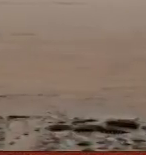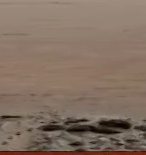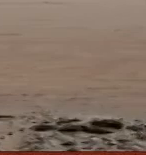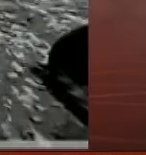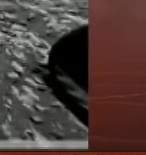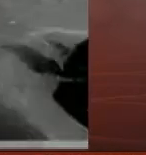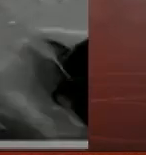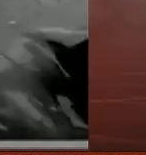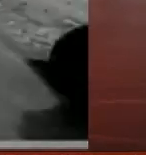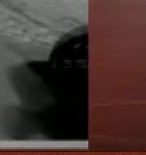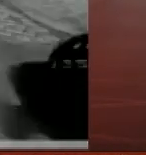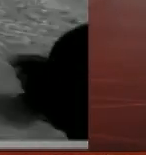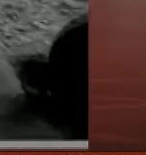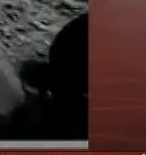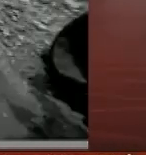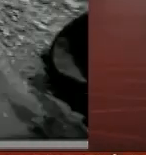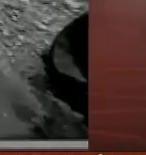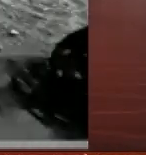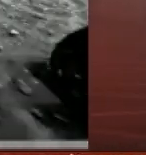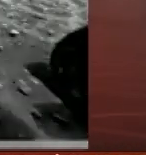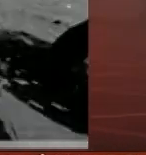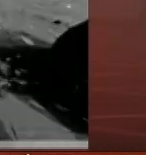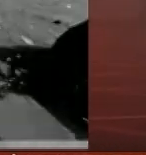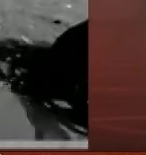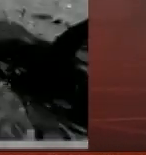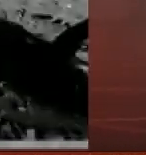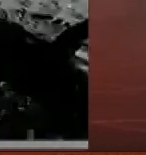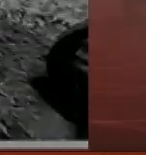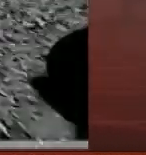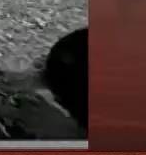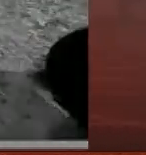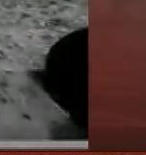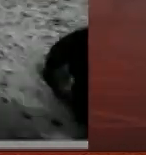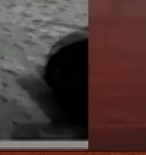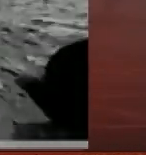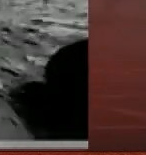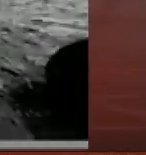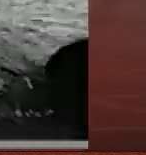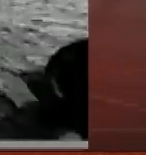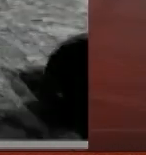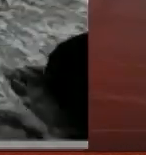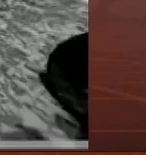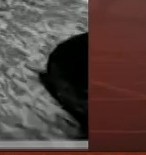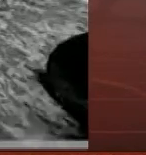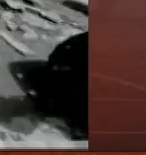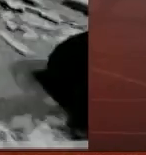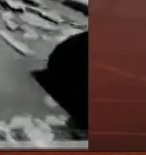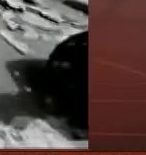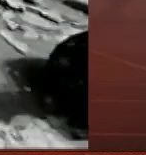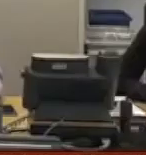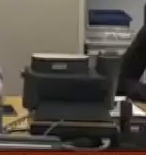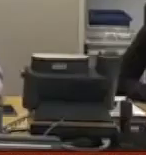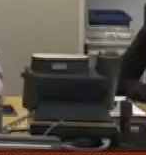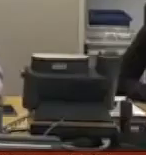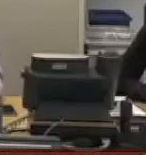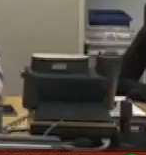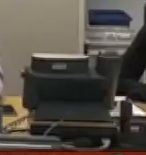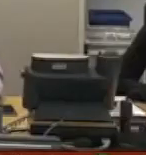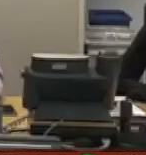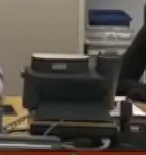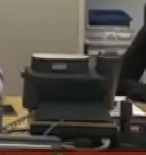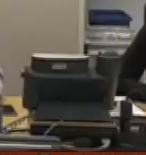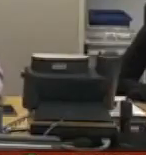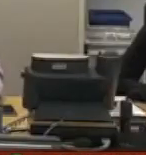Curiosity en su travesía por el planeta Marte. Todo esto obviamente de manera virtual, y es que la NASA celebró